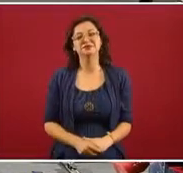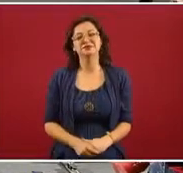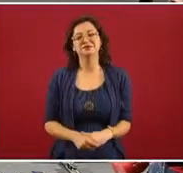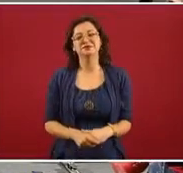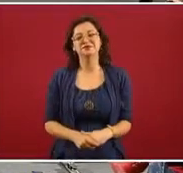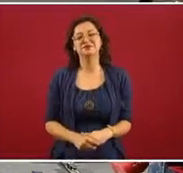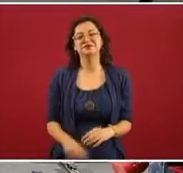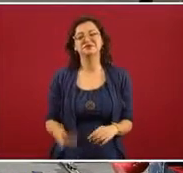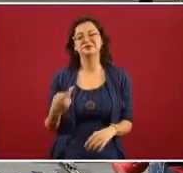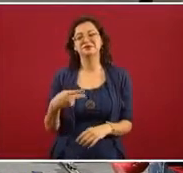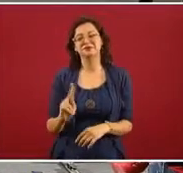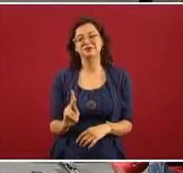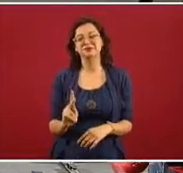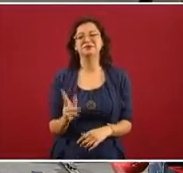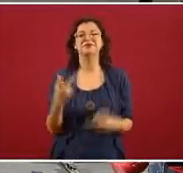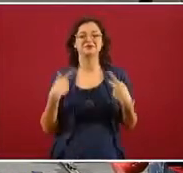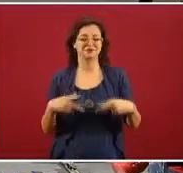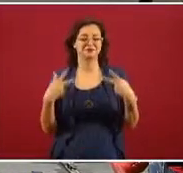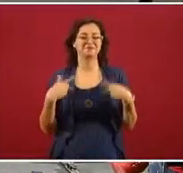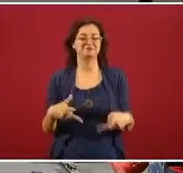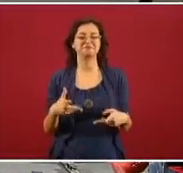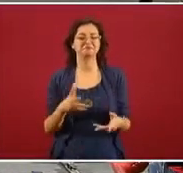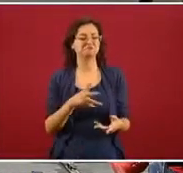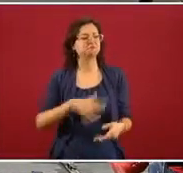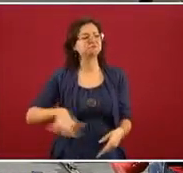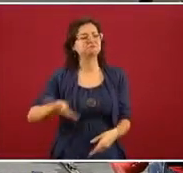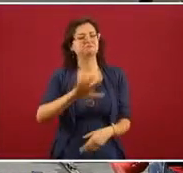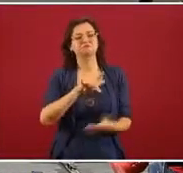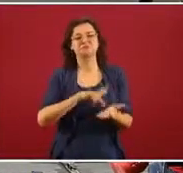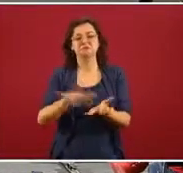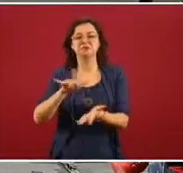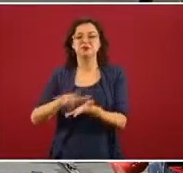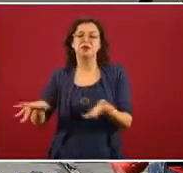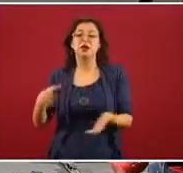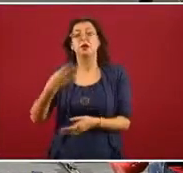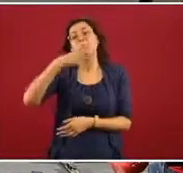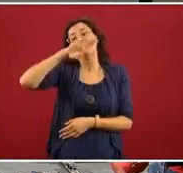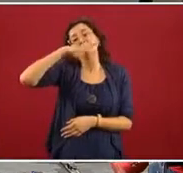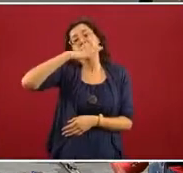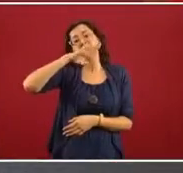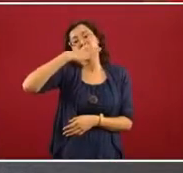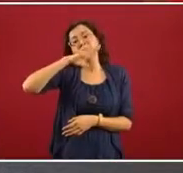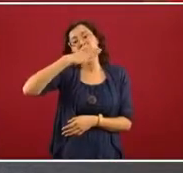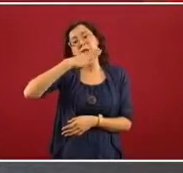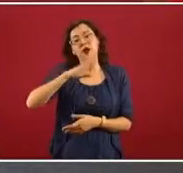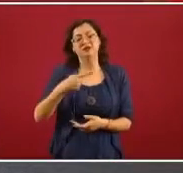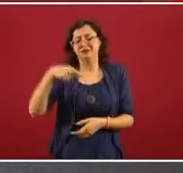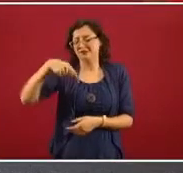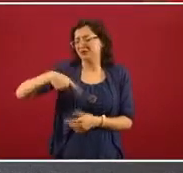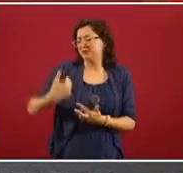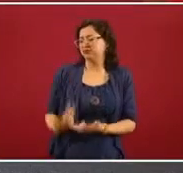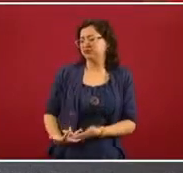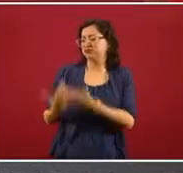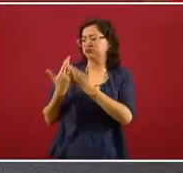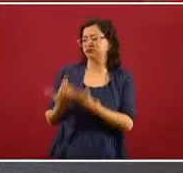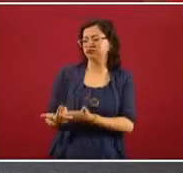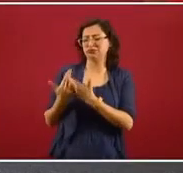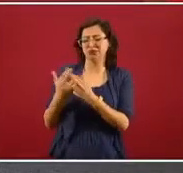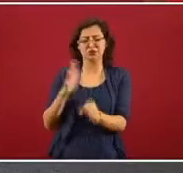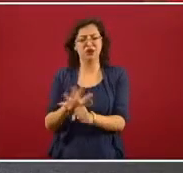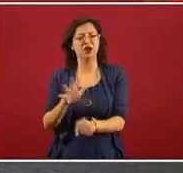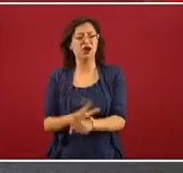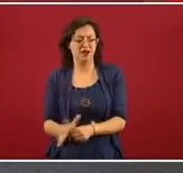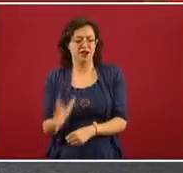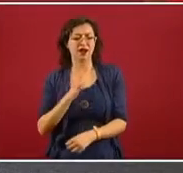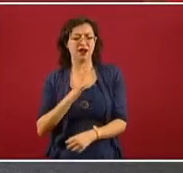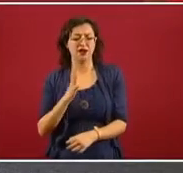Pero hay solidaridad de los tortilleros. El maíz blanco, que es la base de la tortilla, somos superavitarios, ya llevas suficiente.